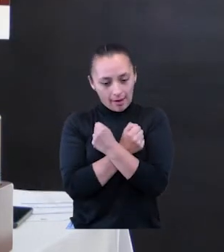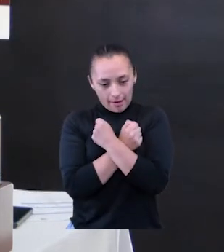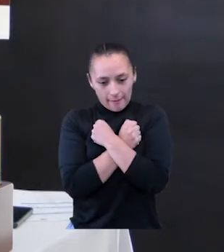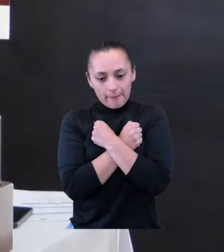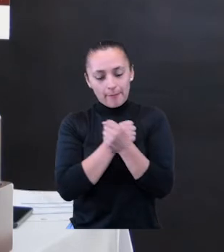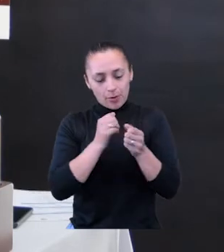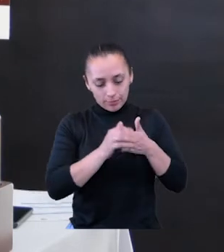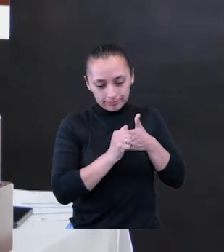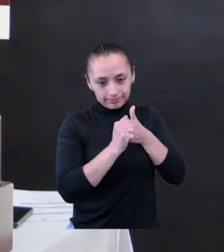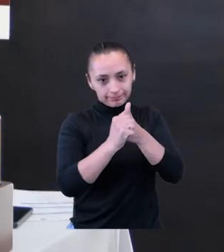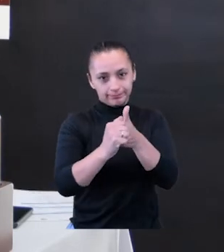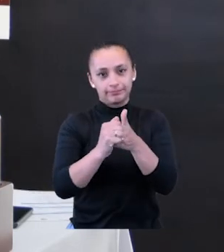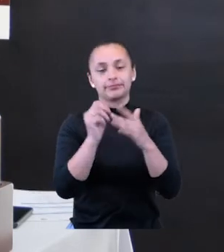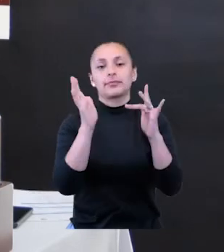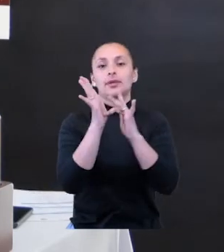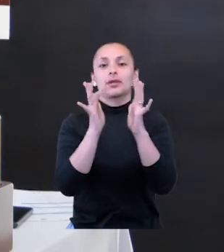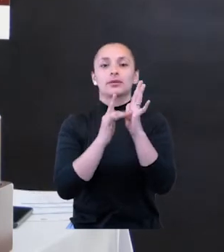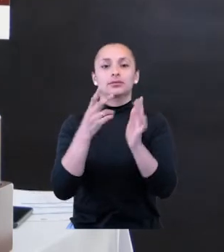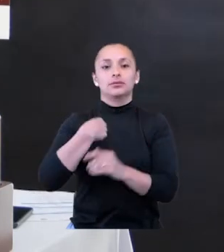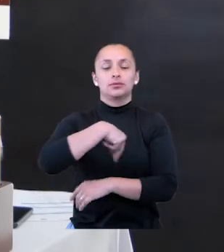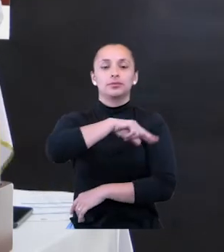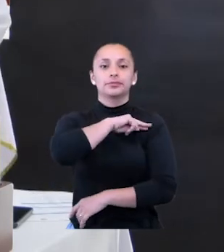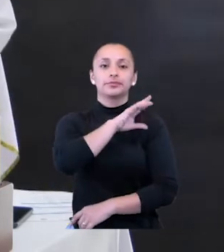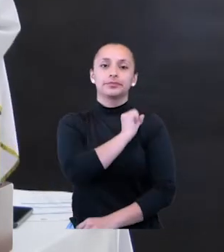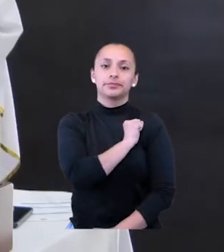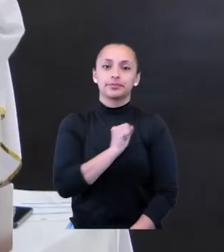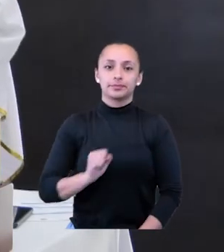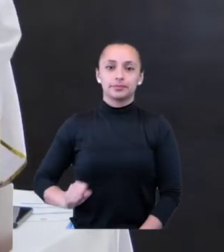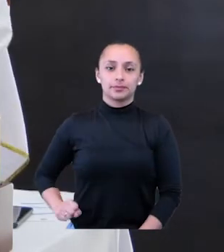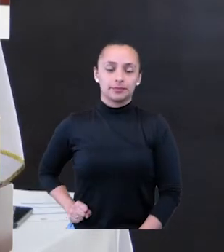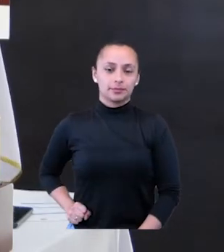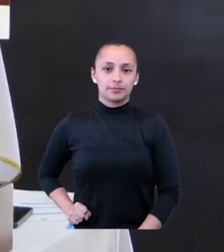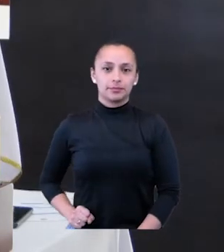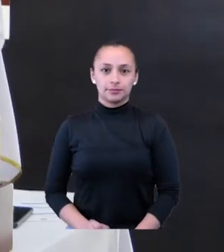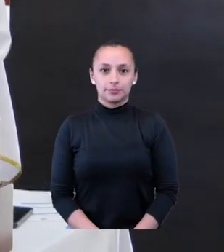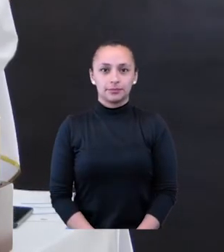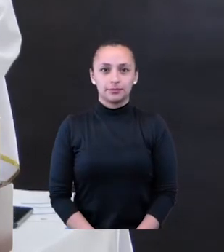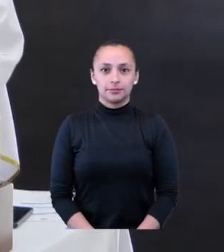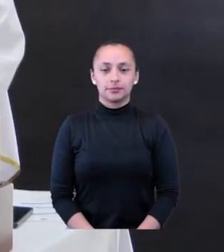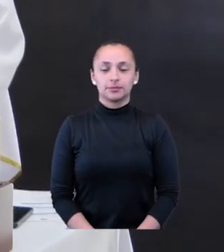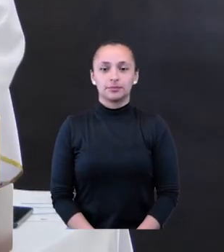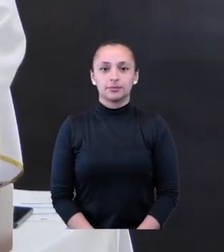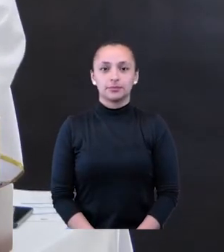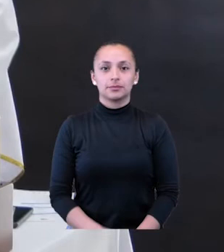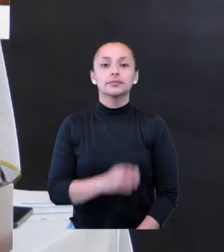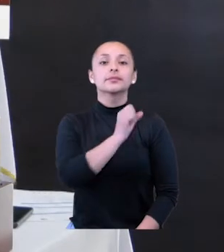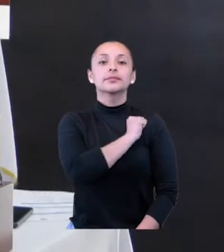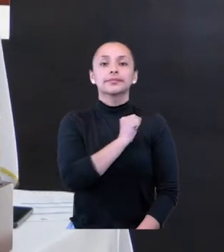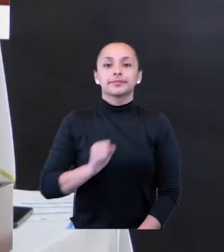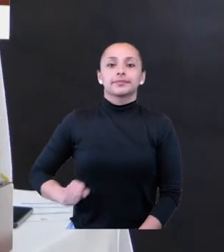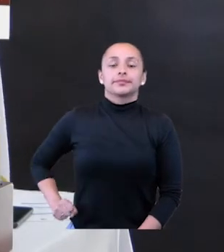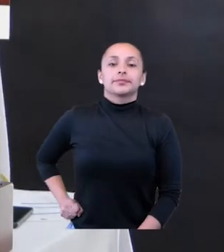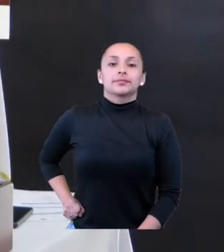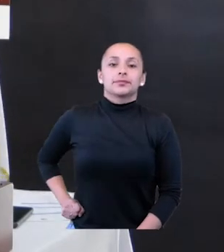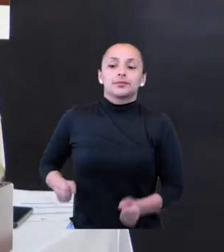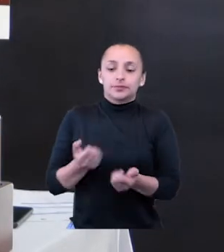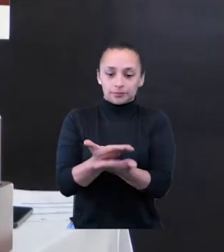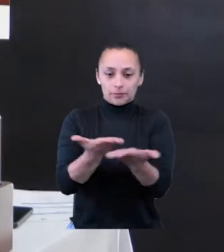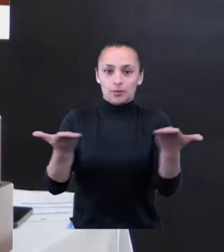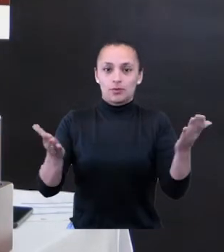jesucristo nuestro señor el señor está con ustedes